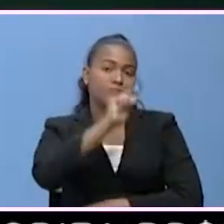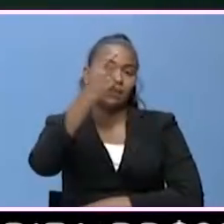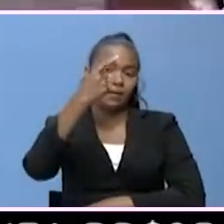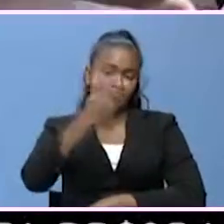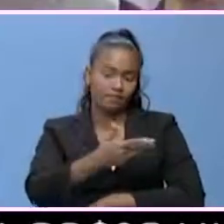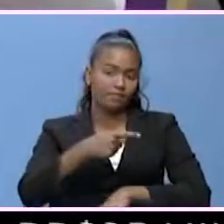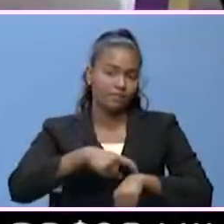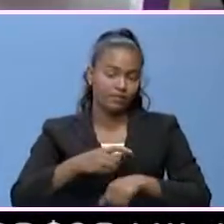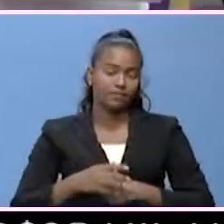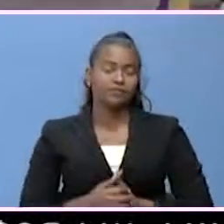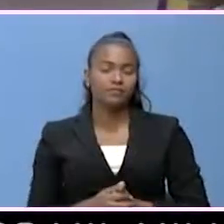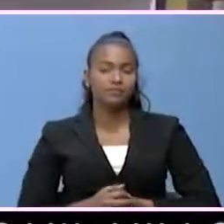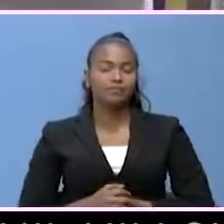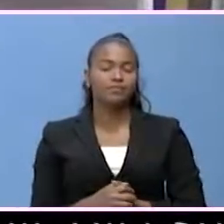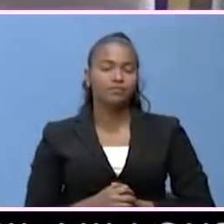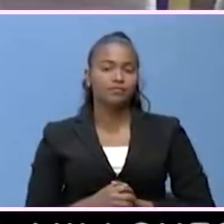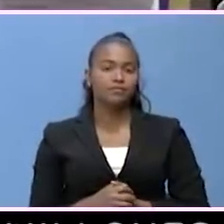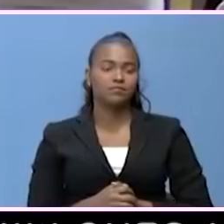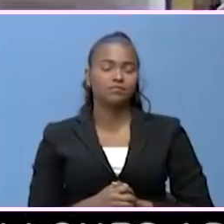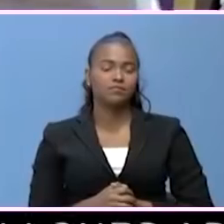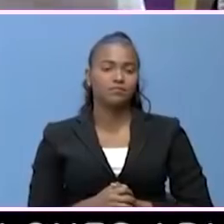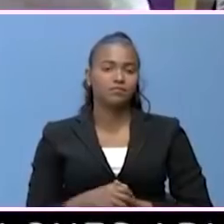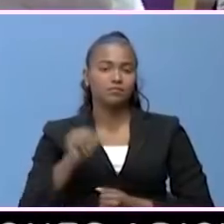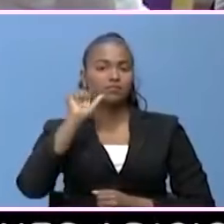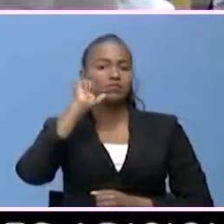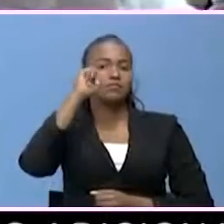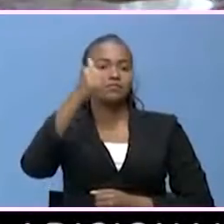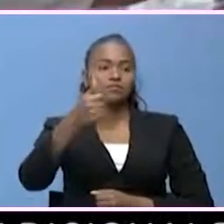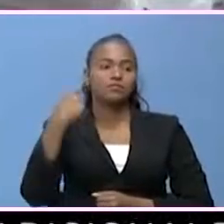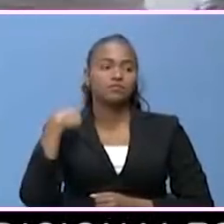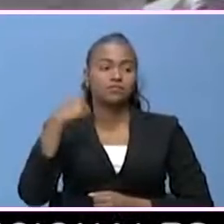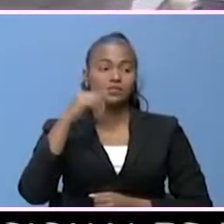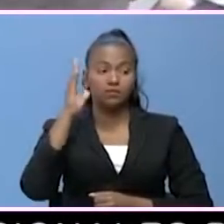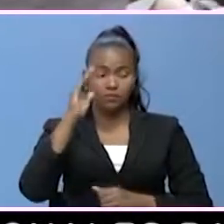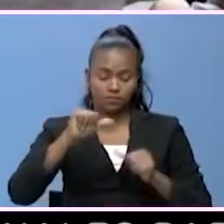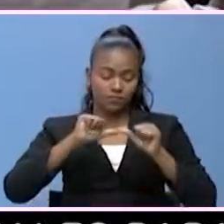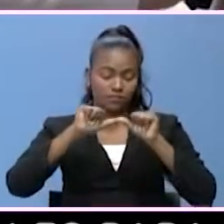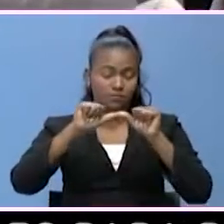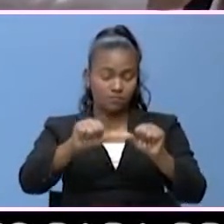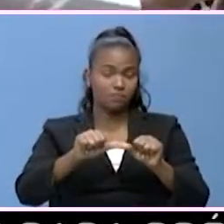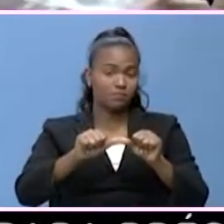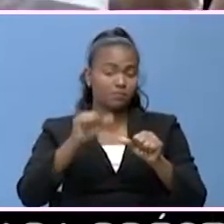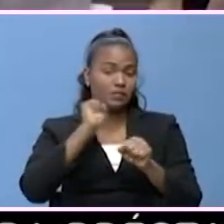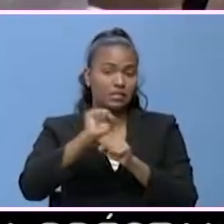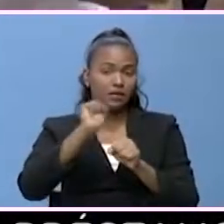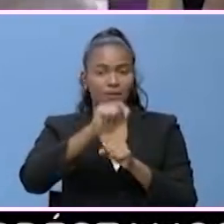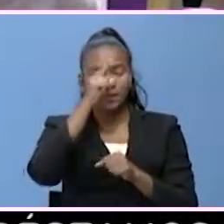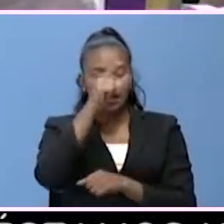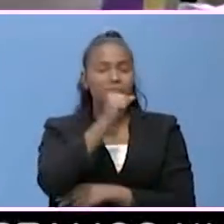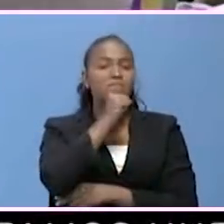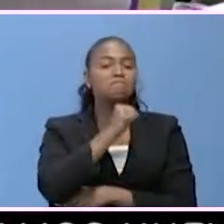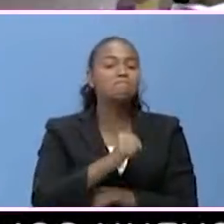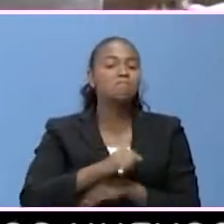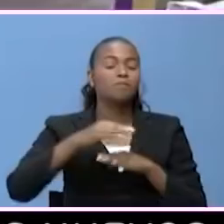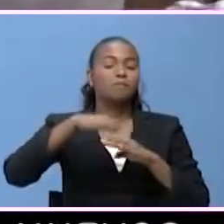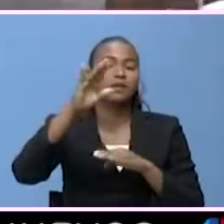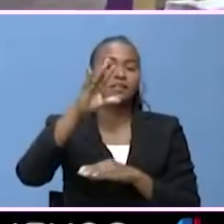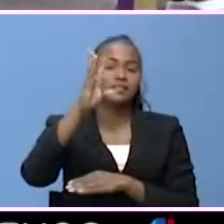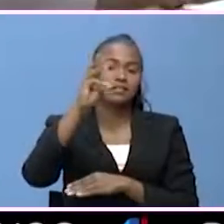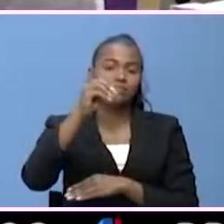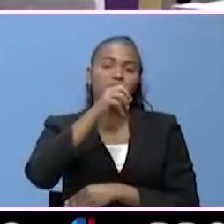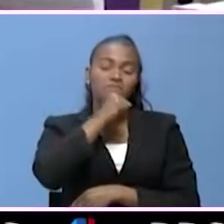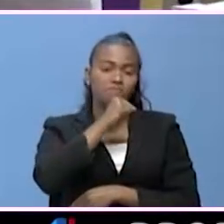coronavirus. Mañana entonces vamos a iniciar una jornada con los envejecientes a partir de 70 años de